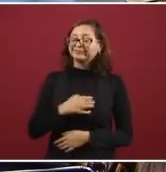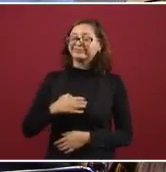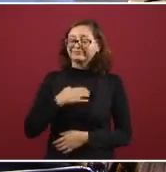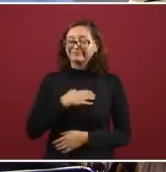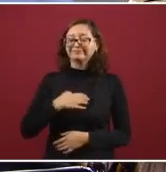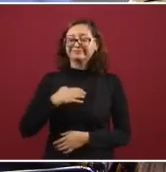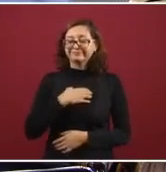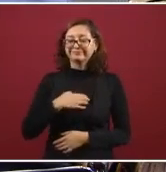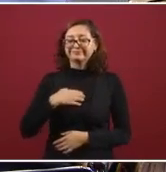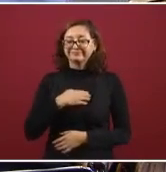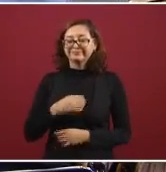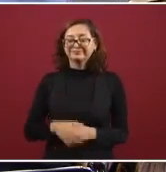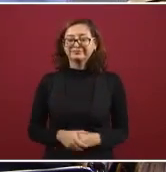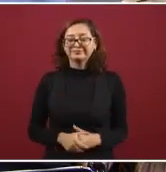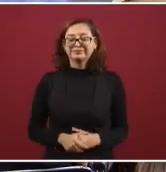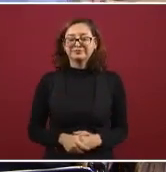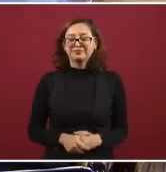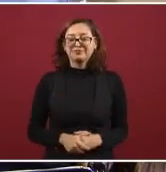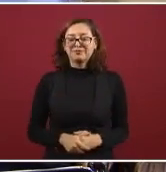voy a